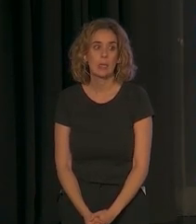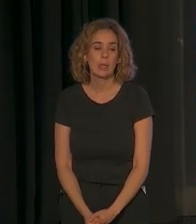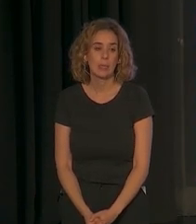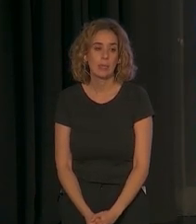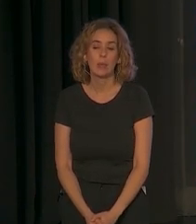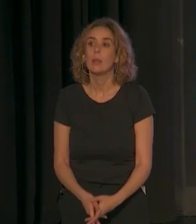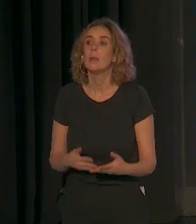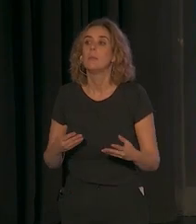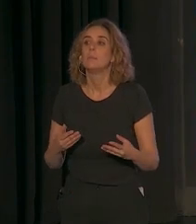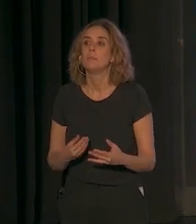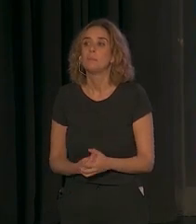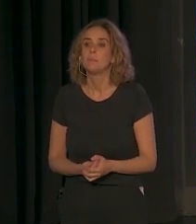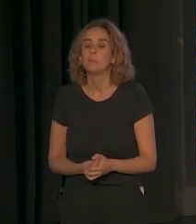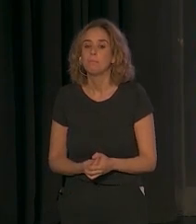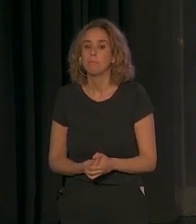De hecho,